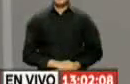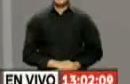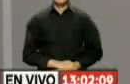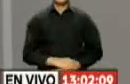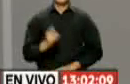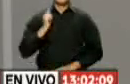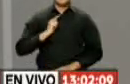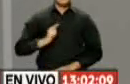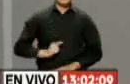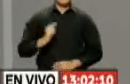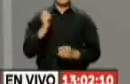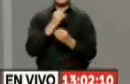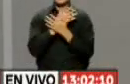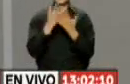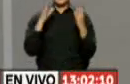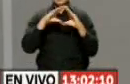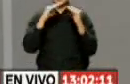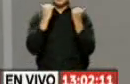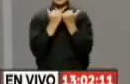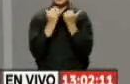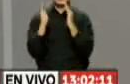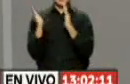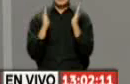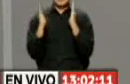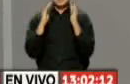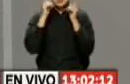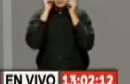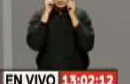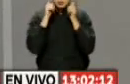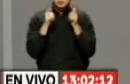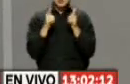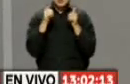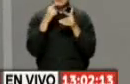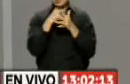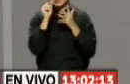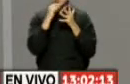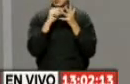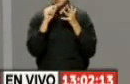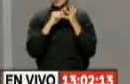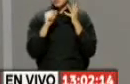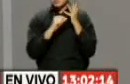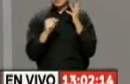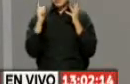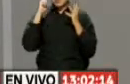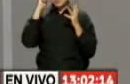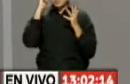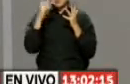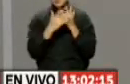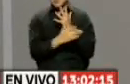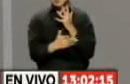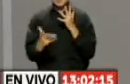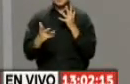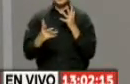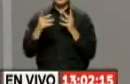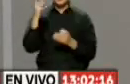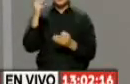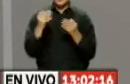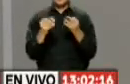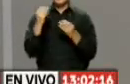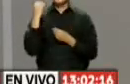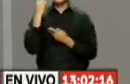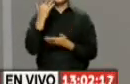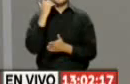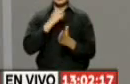Enseguida los detalles de la información. La Comisión Ocasional para Vigilar por el Cumplimiento de las Obligaciones del Estado con los Jubilados recibió